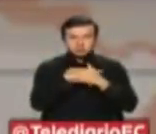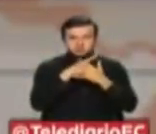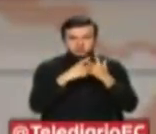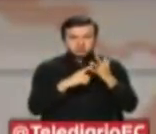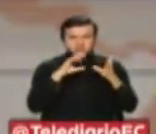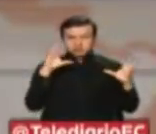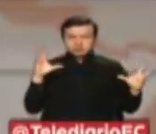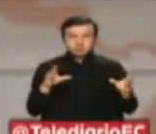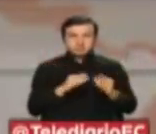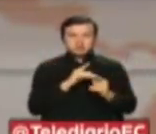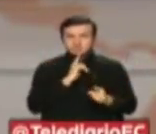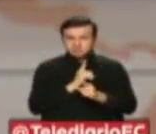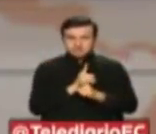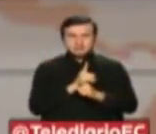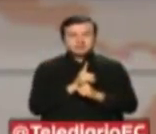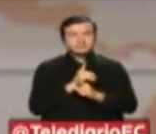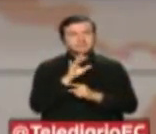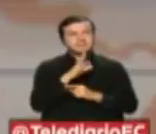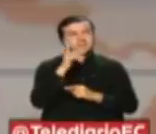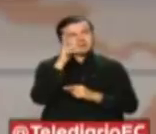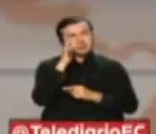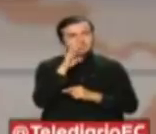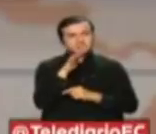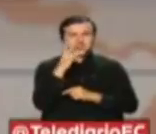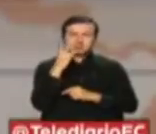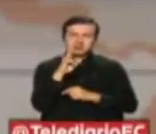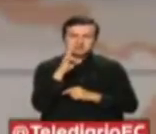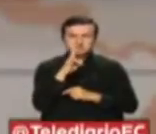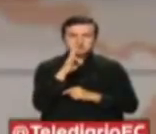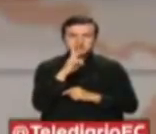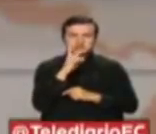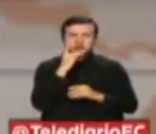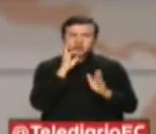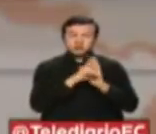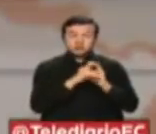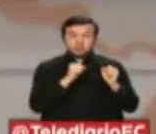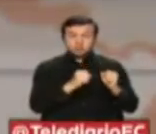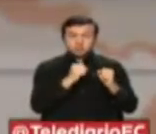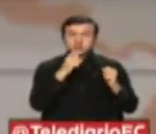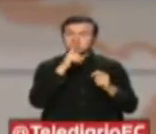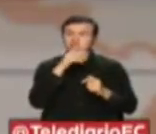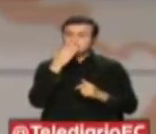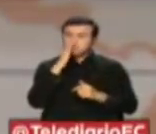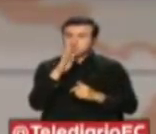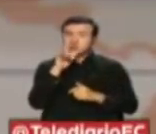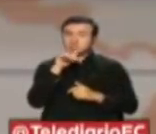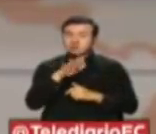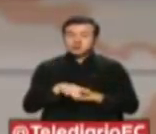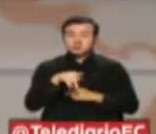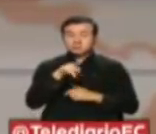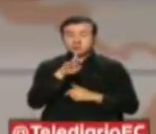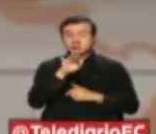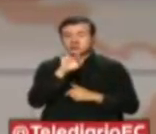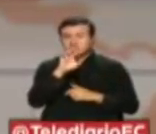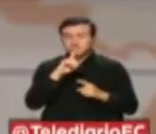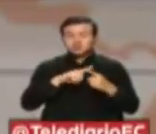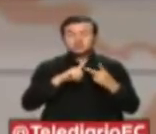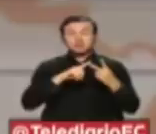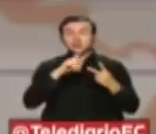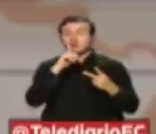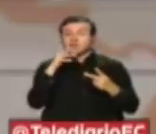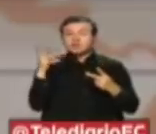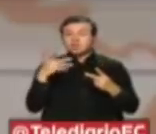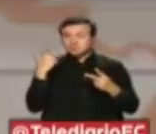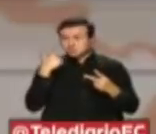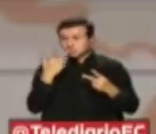de indicios de los casos ya de penal si no me equivoco son 17 casos graves quien va a responder por la refinería del pacífico quién va a responder por